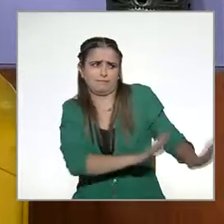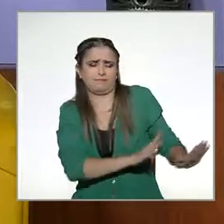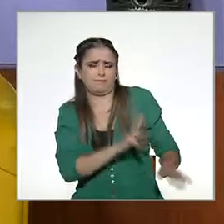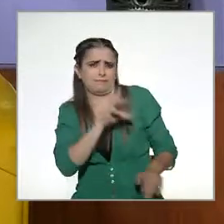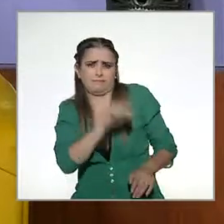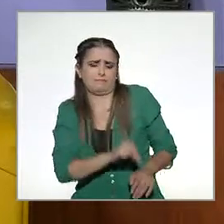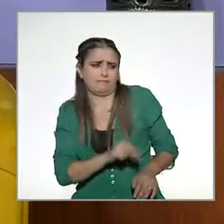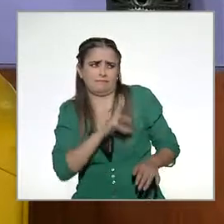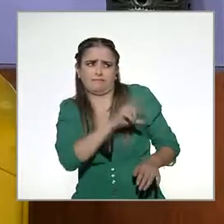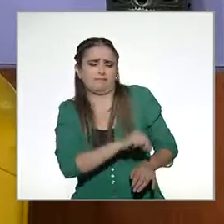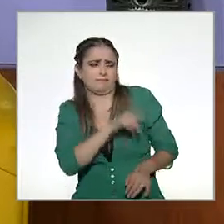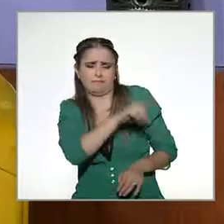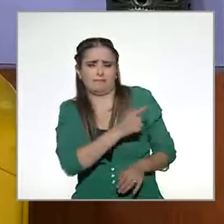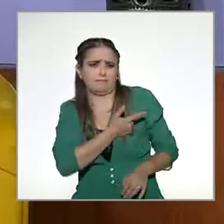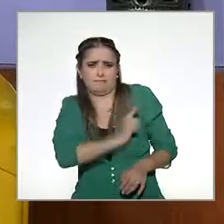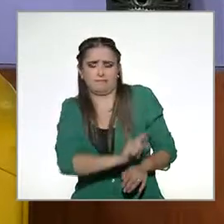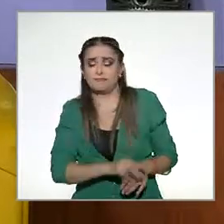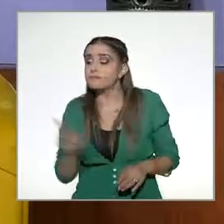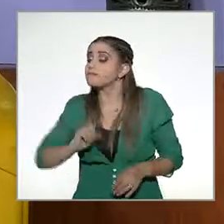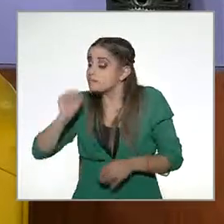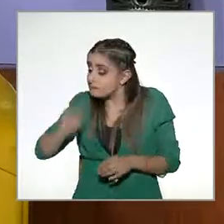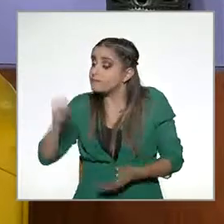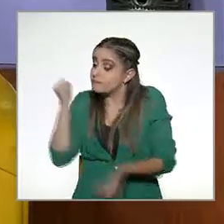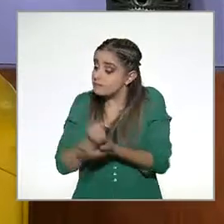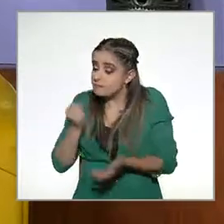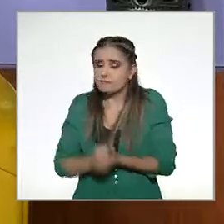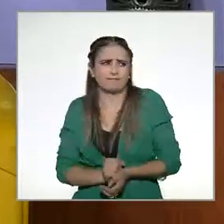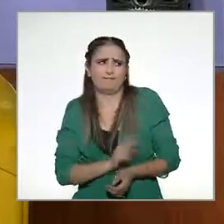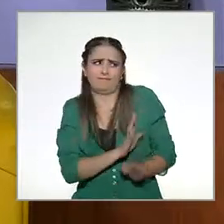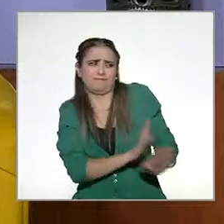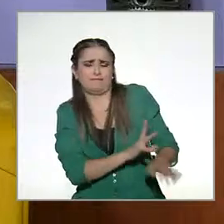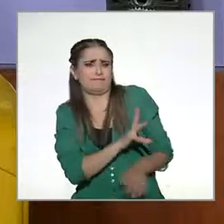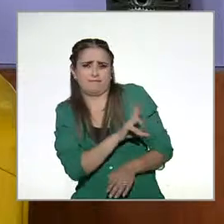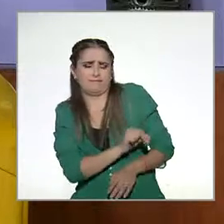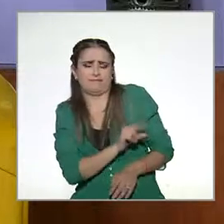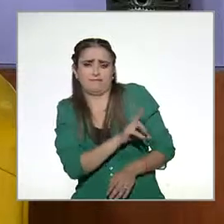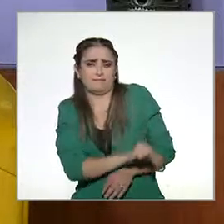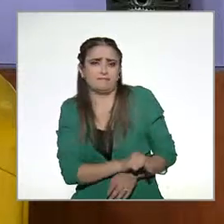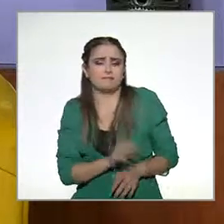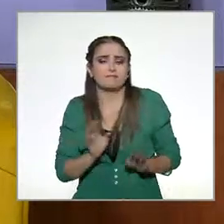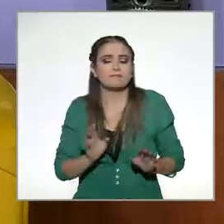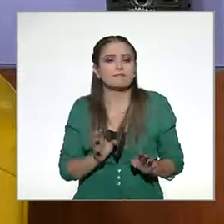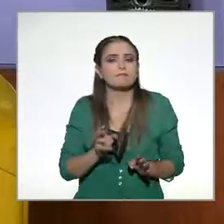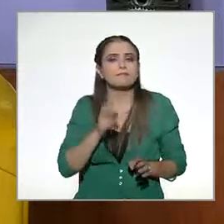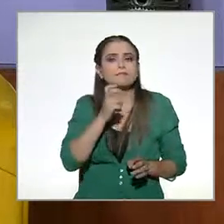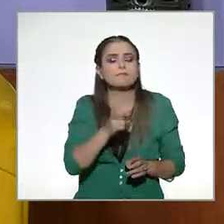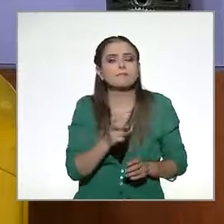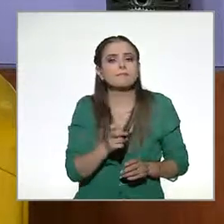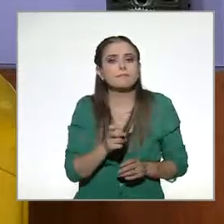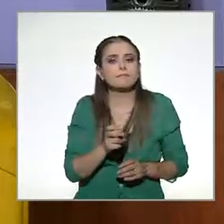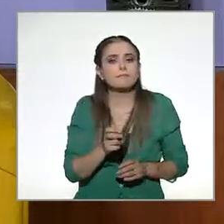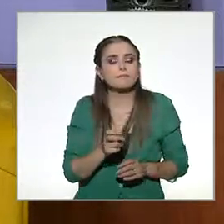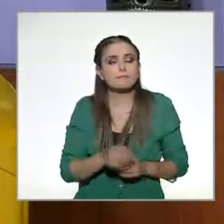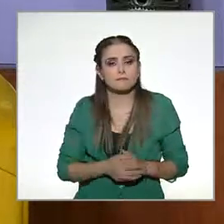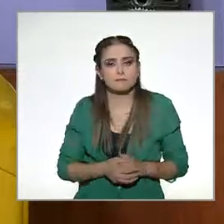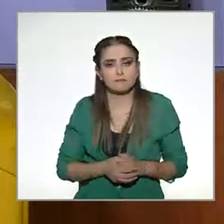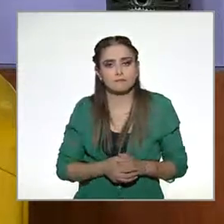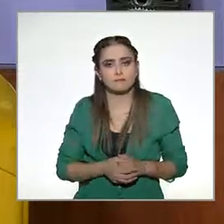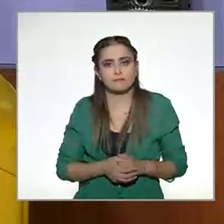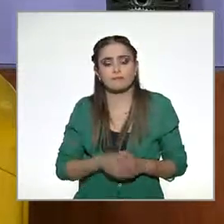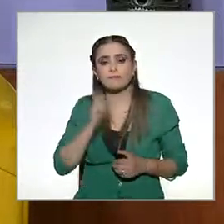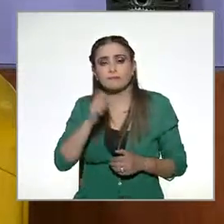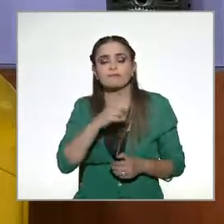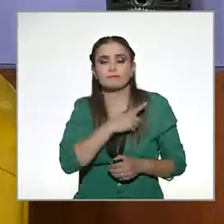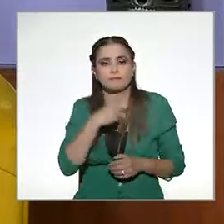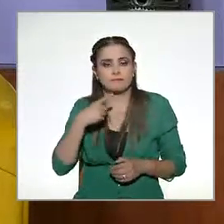a muchas cosas que nosotros creemos en favor de lo adaptativo. Pero eso del adaptativo tiene que ver con un criterio más de orden